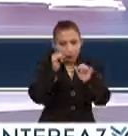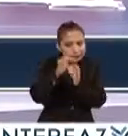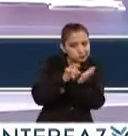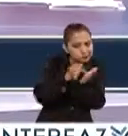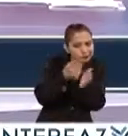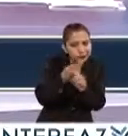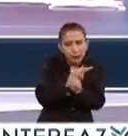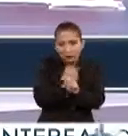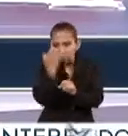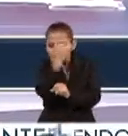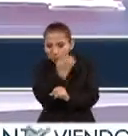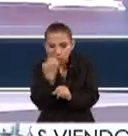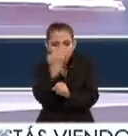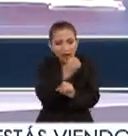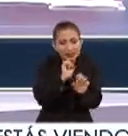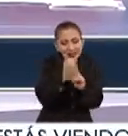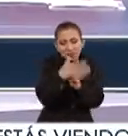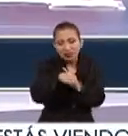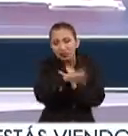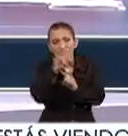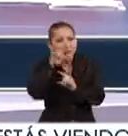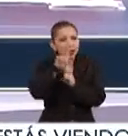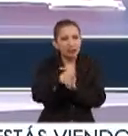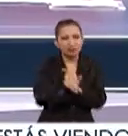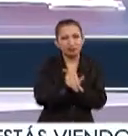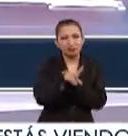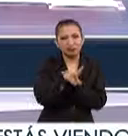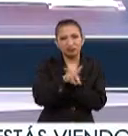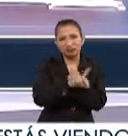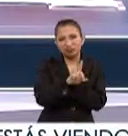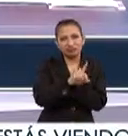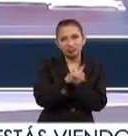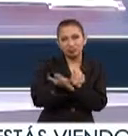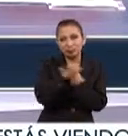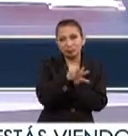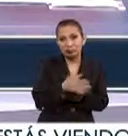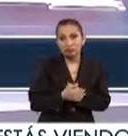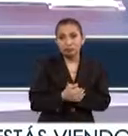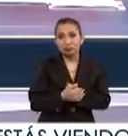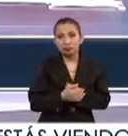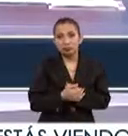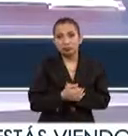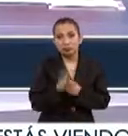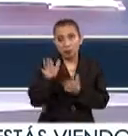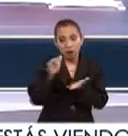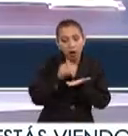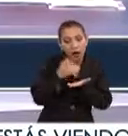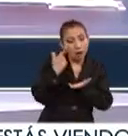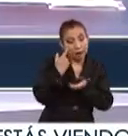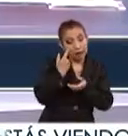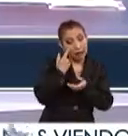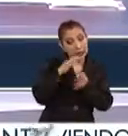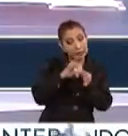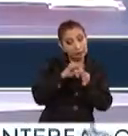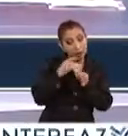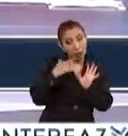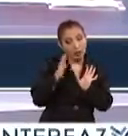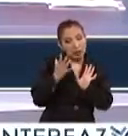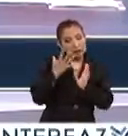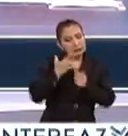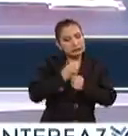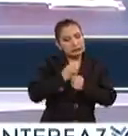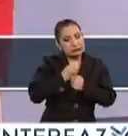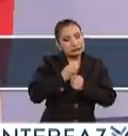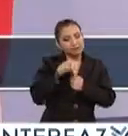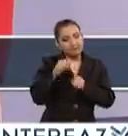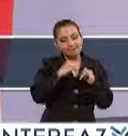además, pues todas estas situaciones adversas que se presentaron en ese evento nos hacen a todos como sociedad volvernos resilientes y por